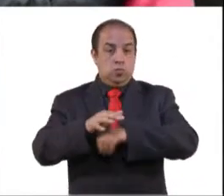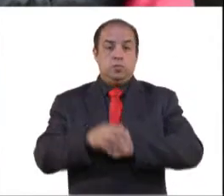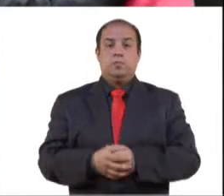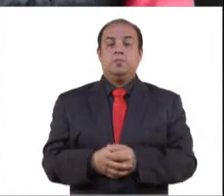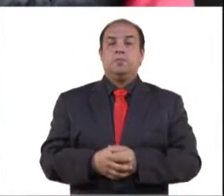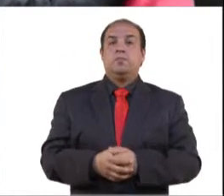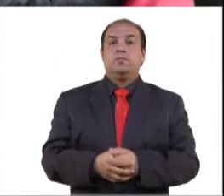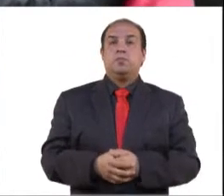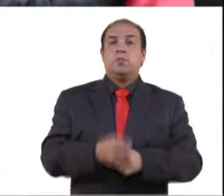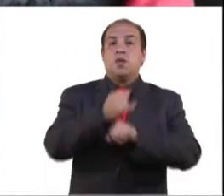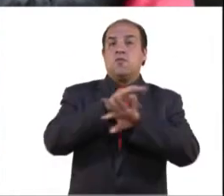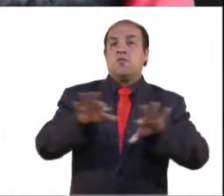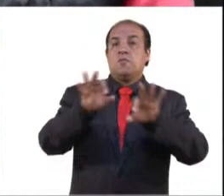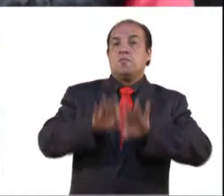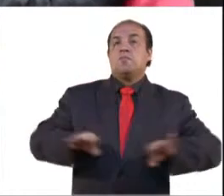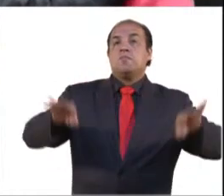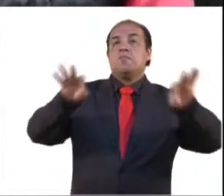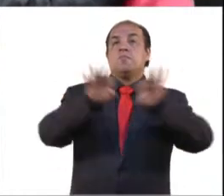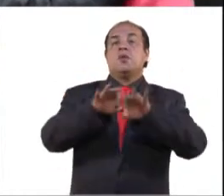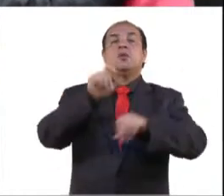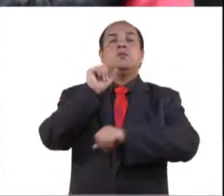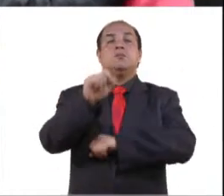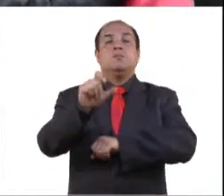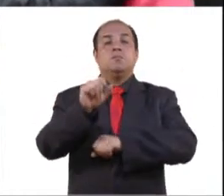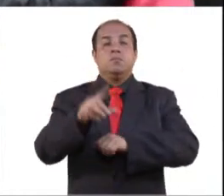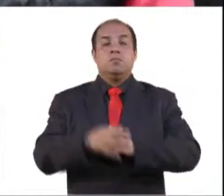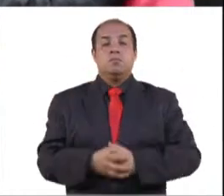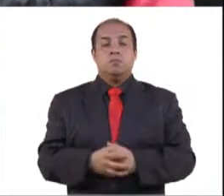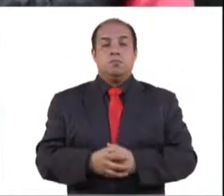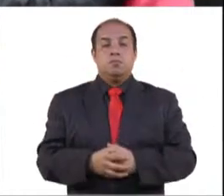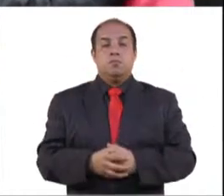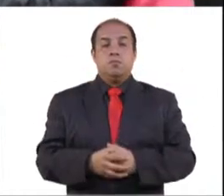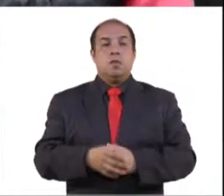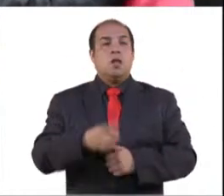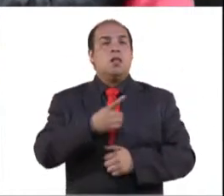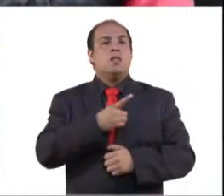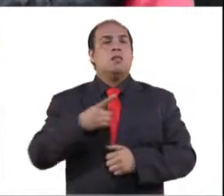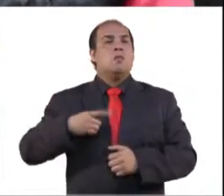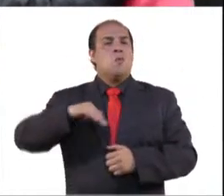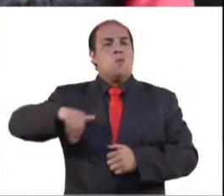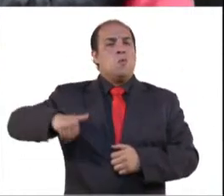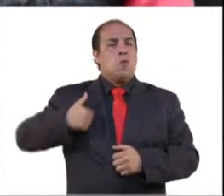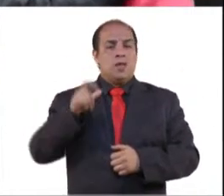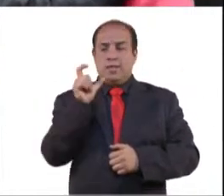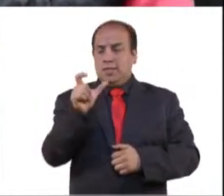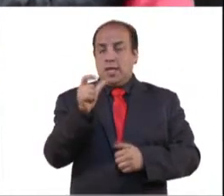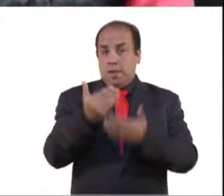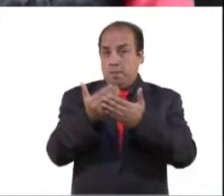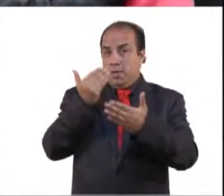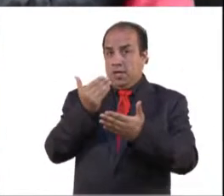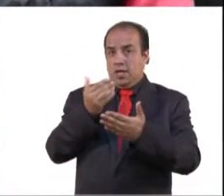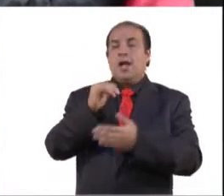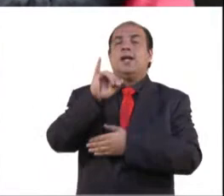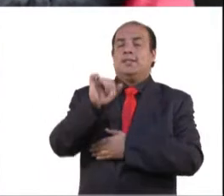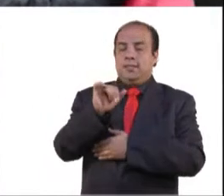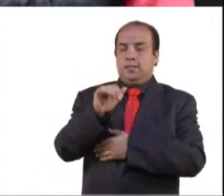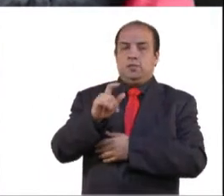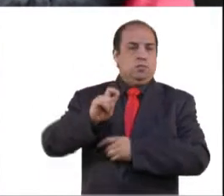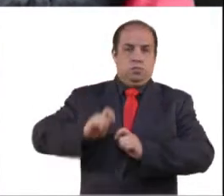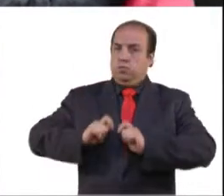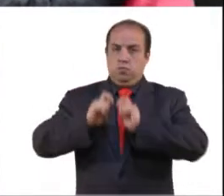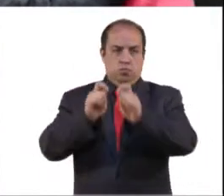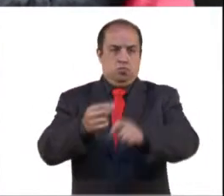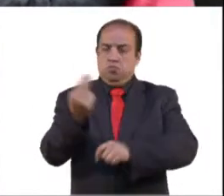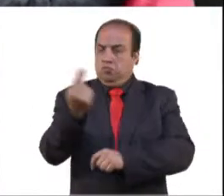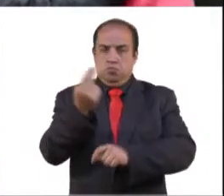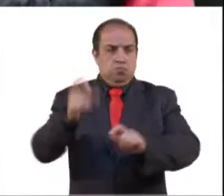muy importante también es, ¿debo guardar mi tarjeta anterior? La respuesta es sí, que no la entreguen, no la